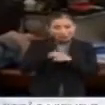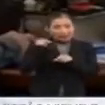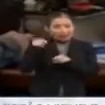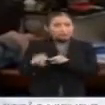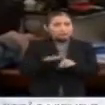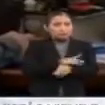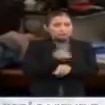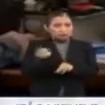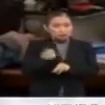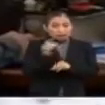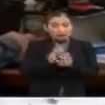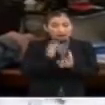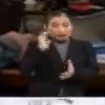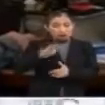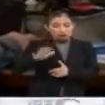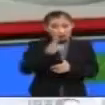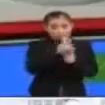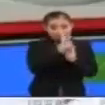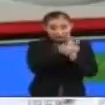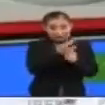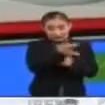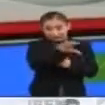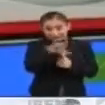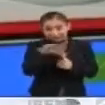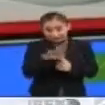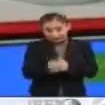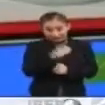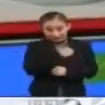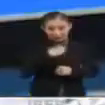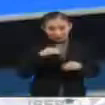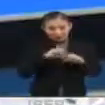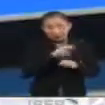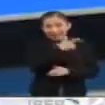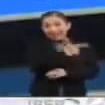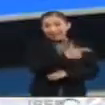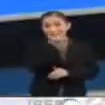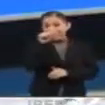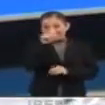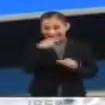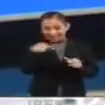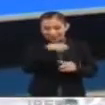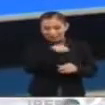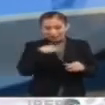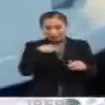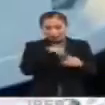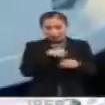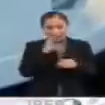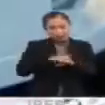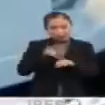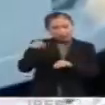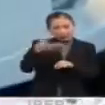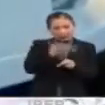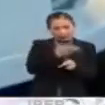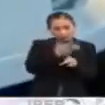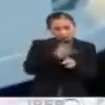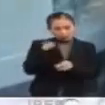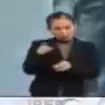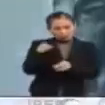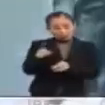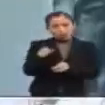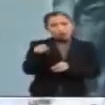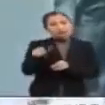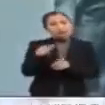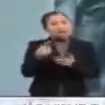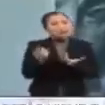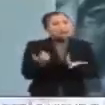Fundamentalmente el hecho de que una gran cantidad de países que integran el G20, destacadamente los Estados Unidos,